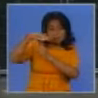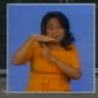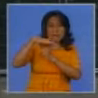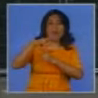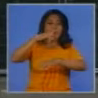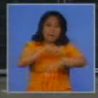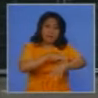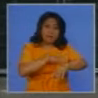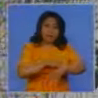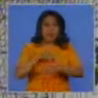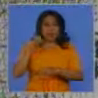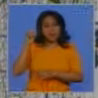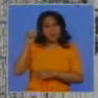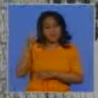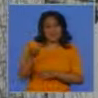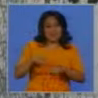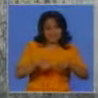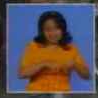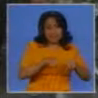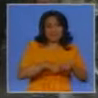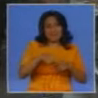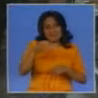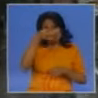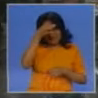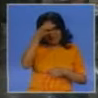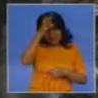médica. Andrea Romero, 24 horas.